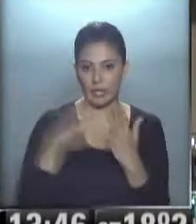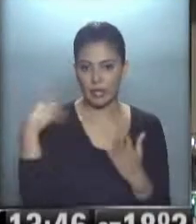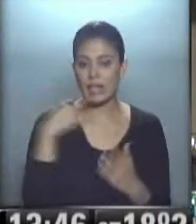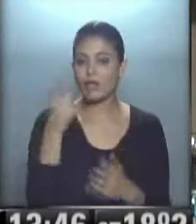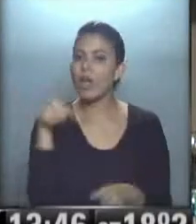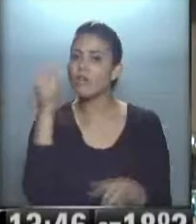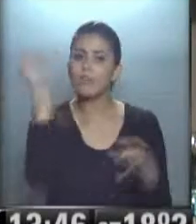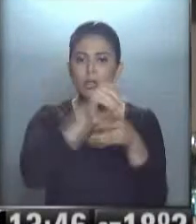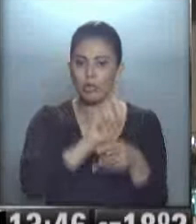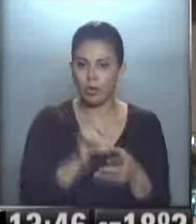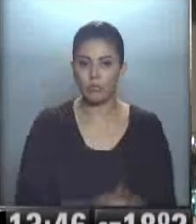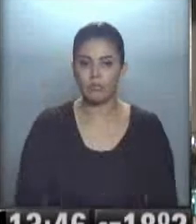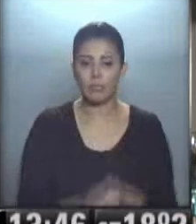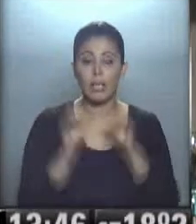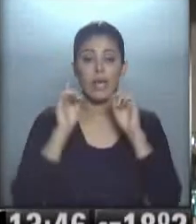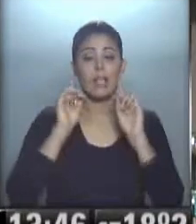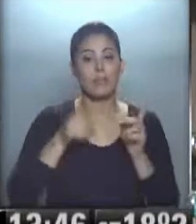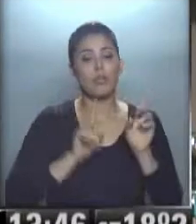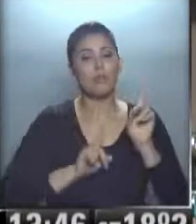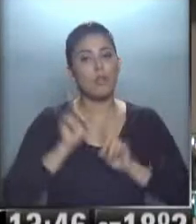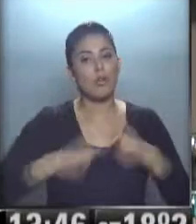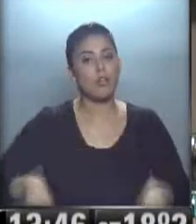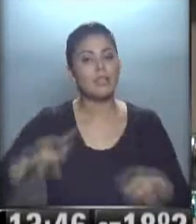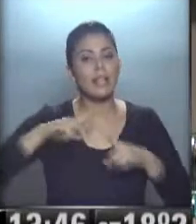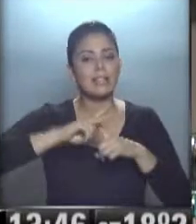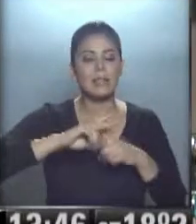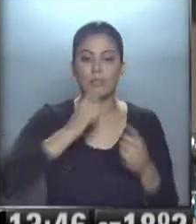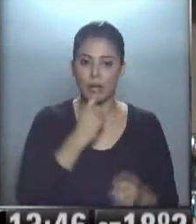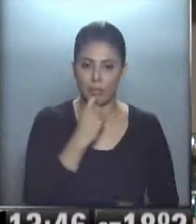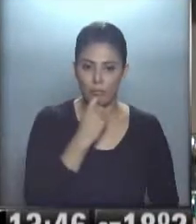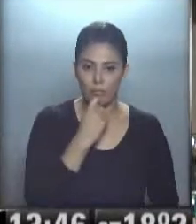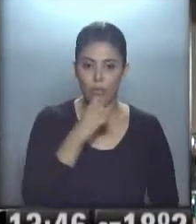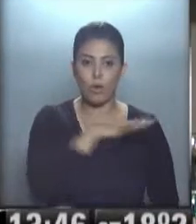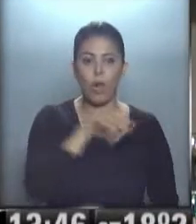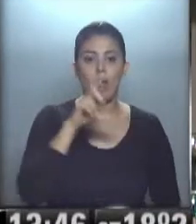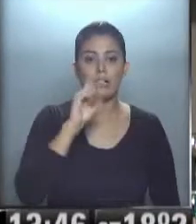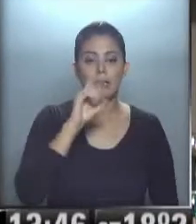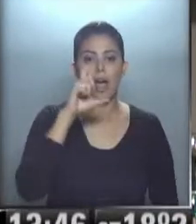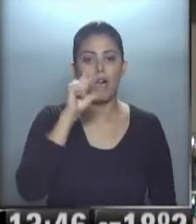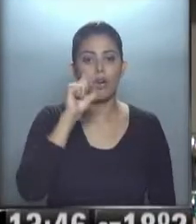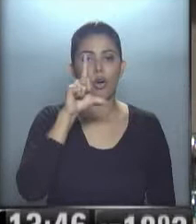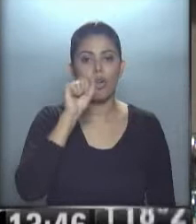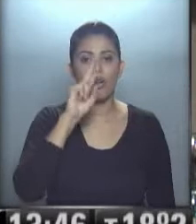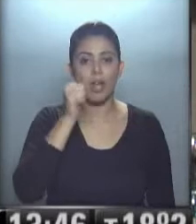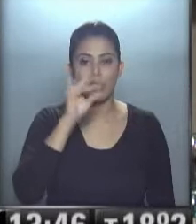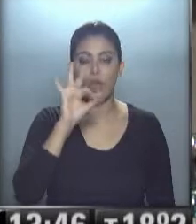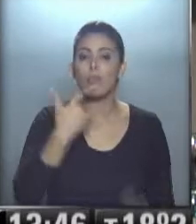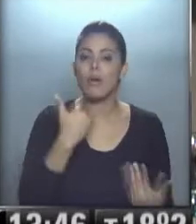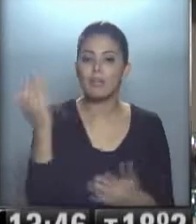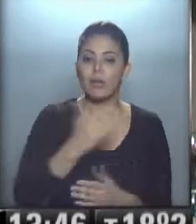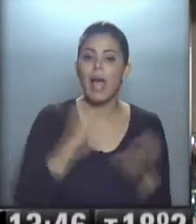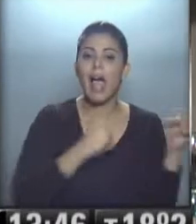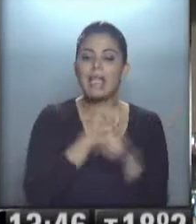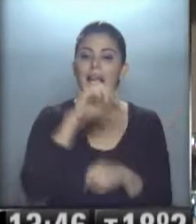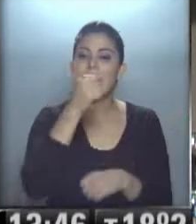que no se va a meter en este tema hay unas cuestiones técnicas que son muy interesantes en el caso de colorado se permite el autocultivo de hasta seis